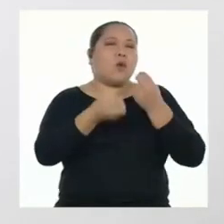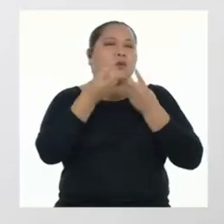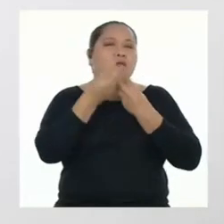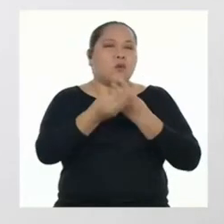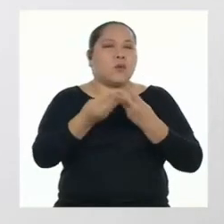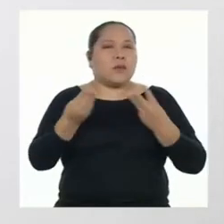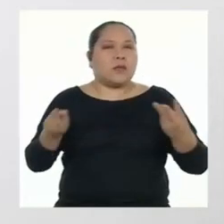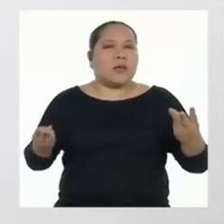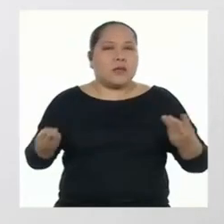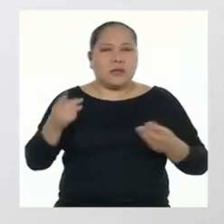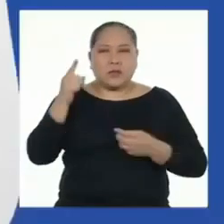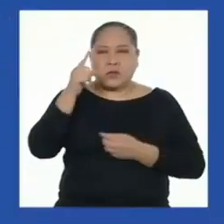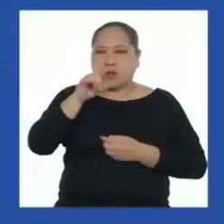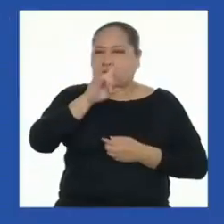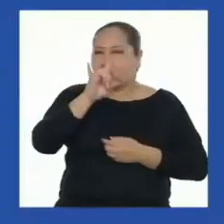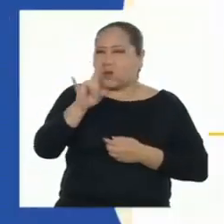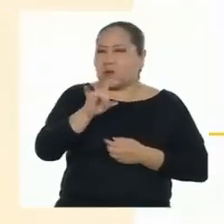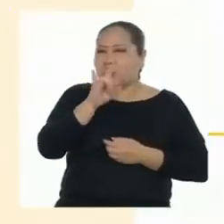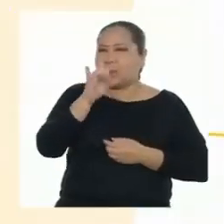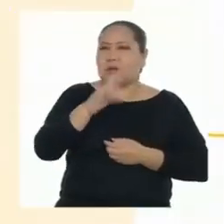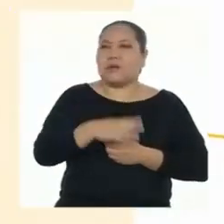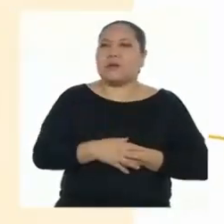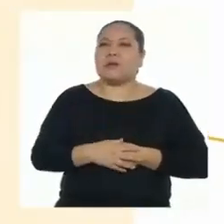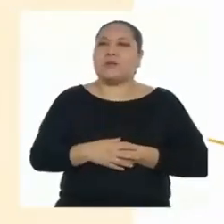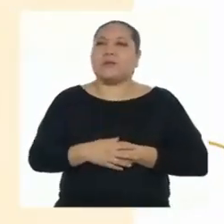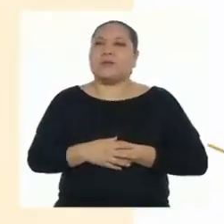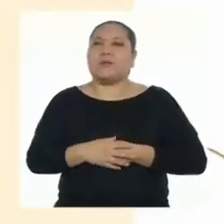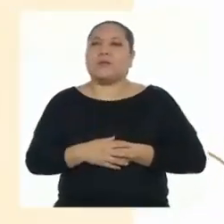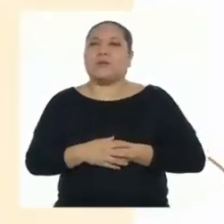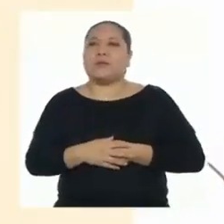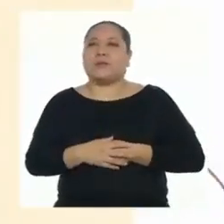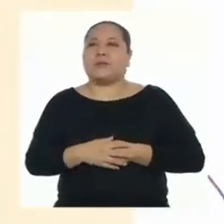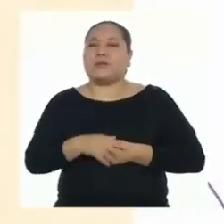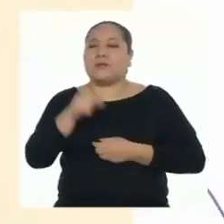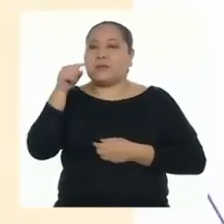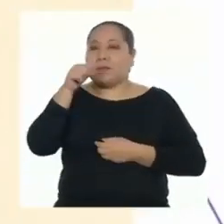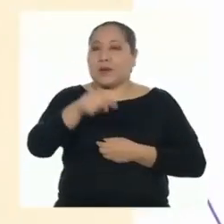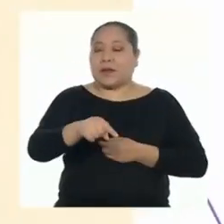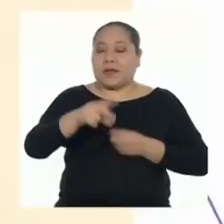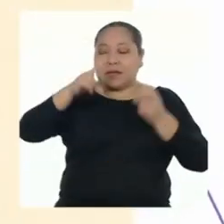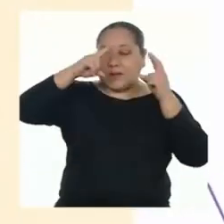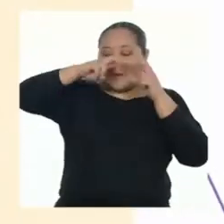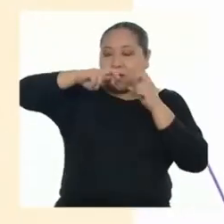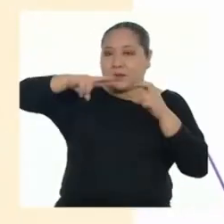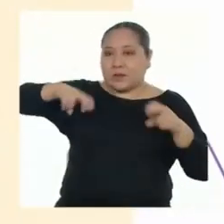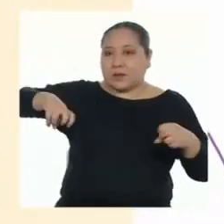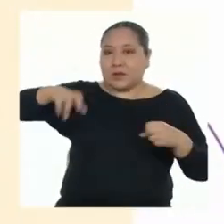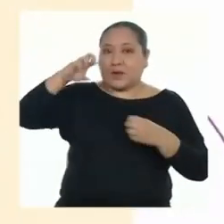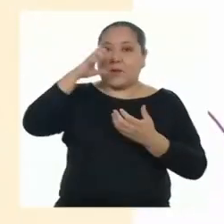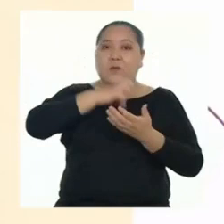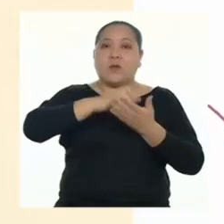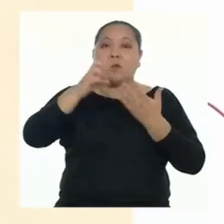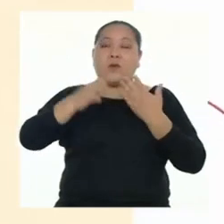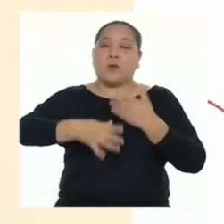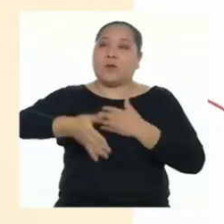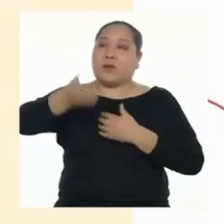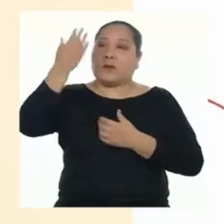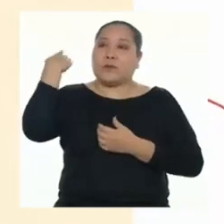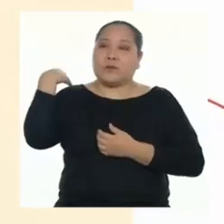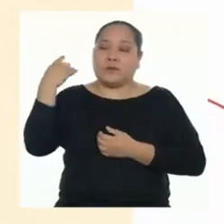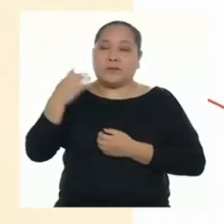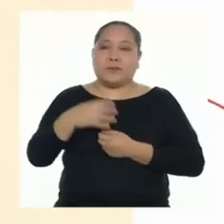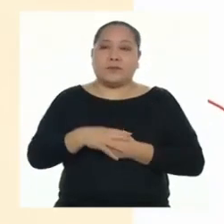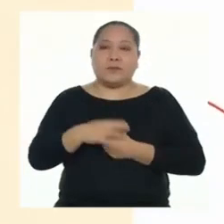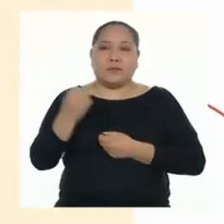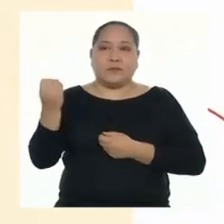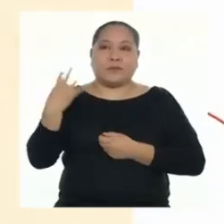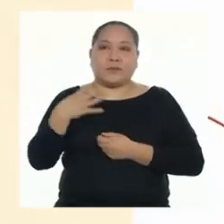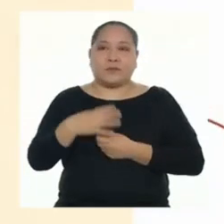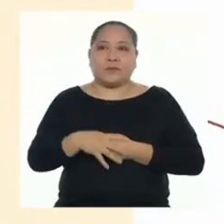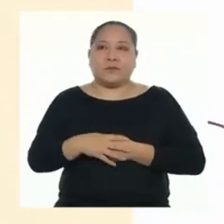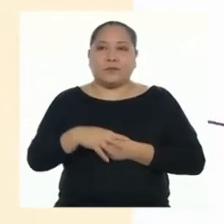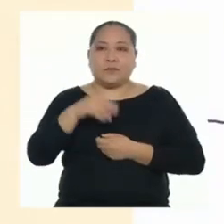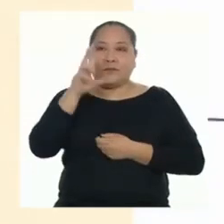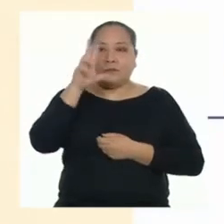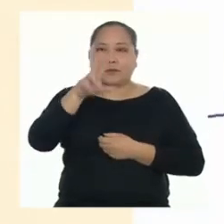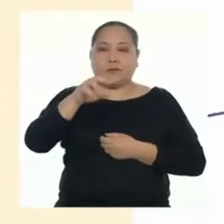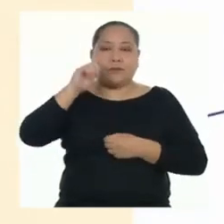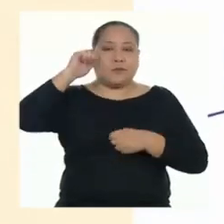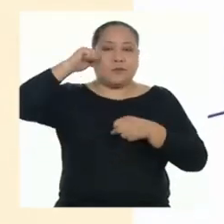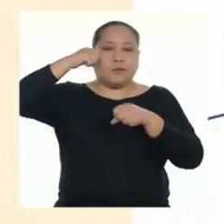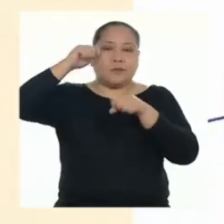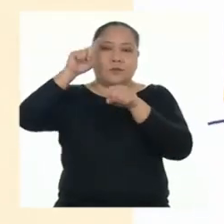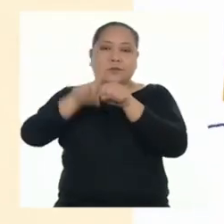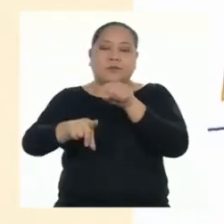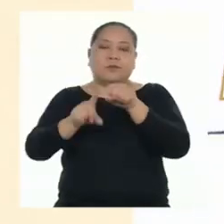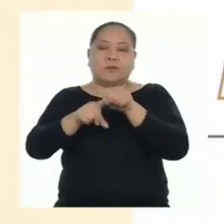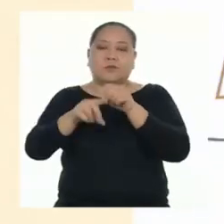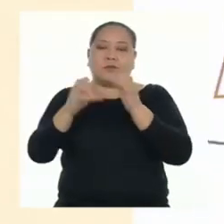e instrumentos utilizarán? A ver, profesora, para nuestra indagación el programa anterior nos ha sugerido 3 cebollas de